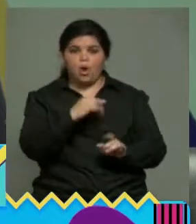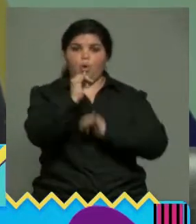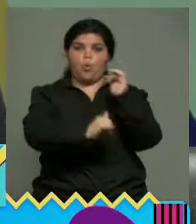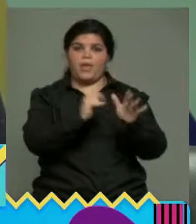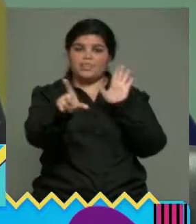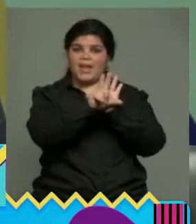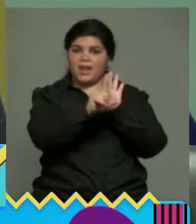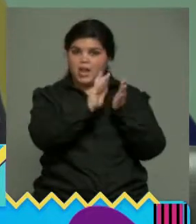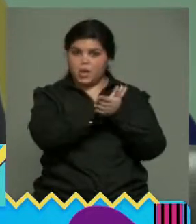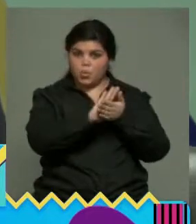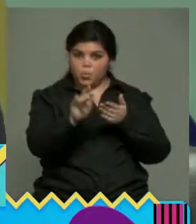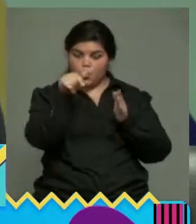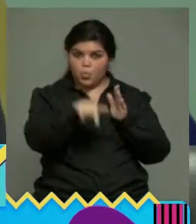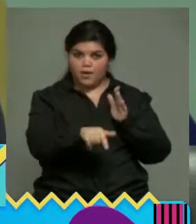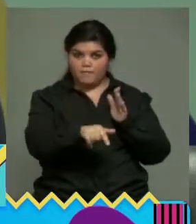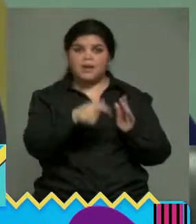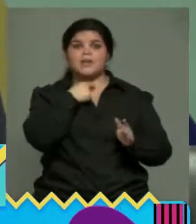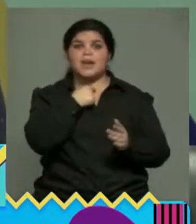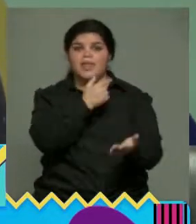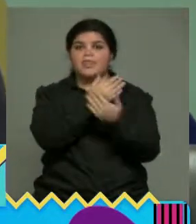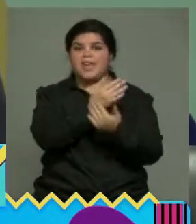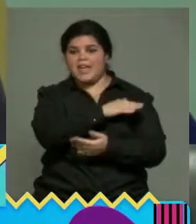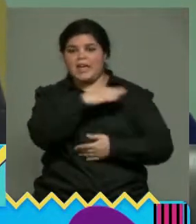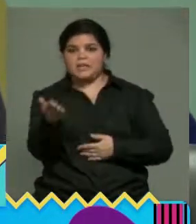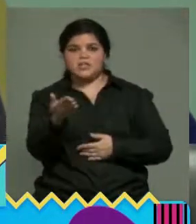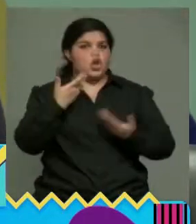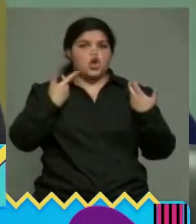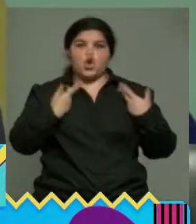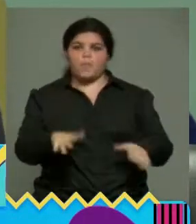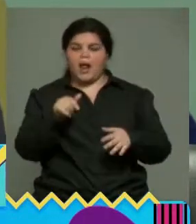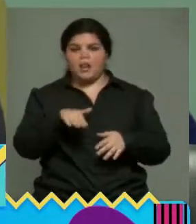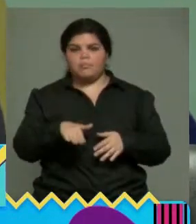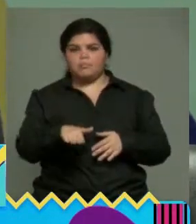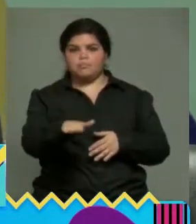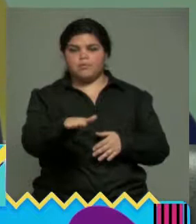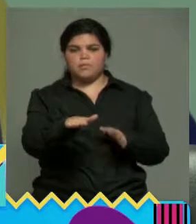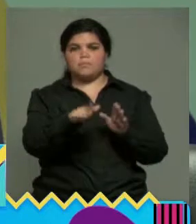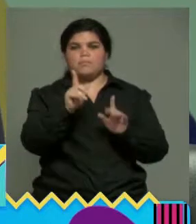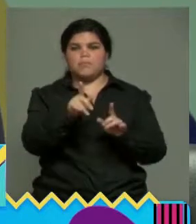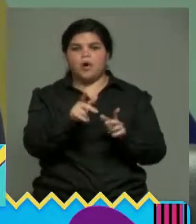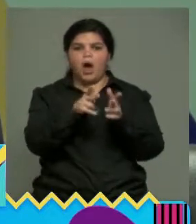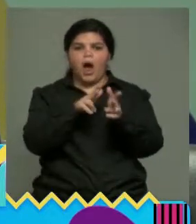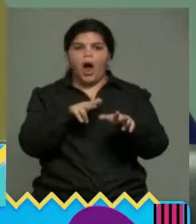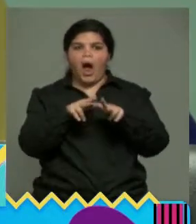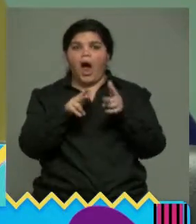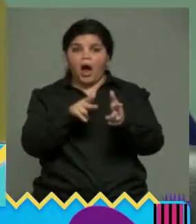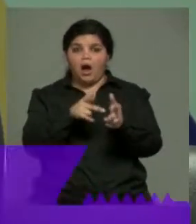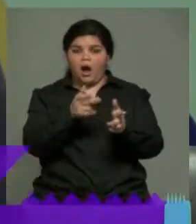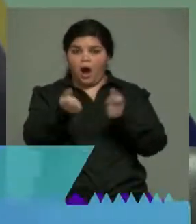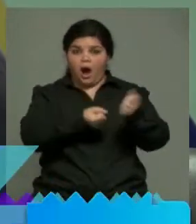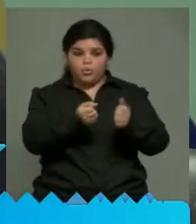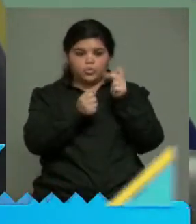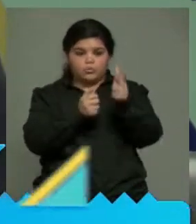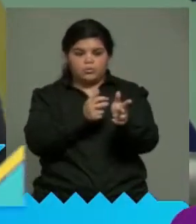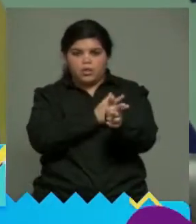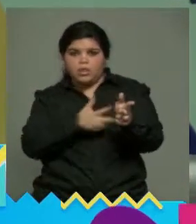es el carril normal de conducción. No se puede pasar por la derecha. Bueno, hoy la gente que hace, e incluso en la ruta, va